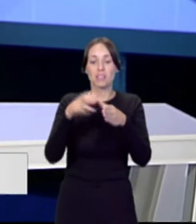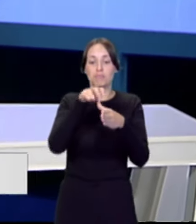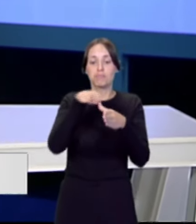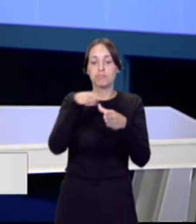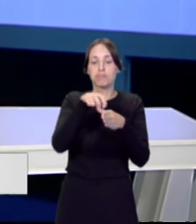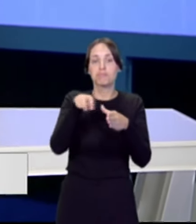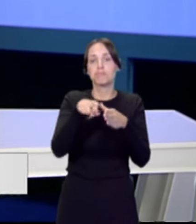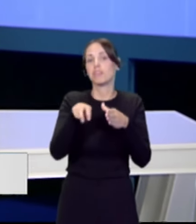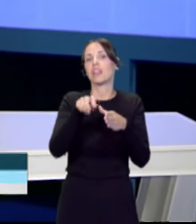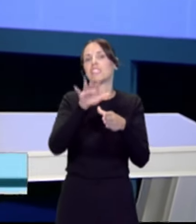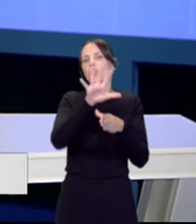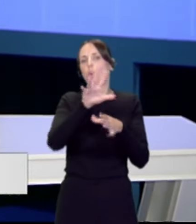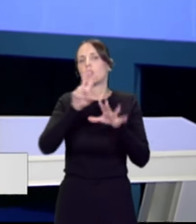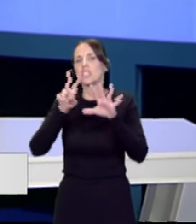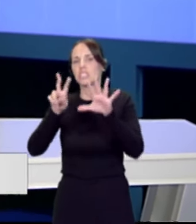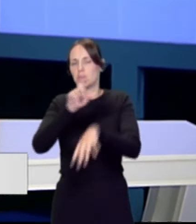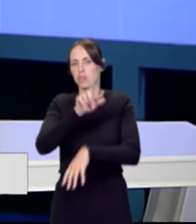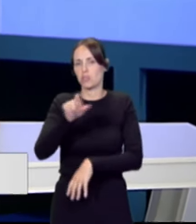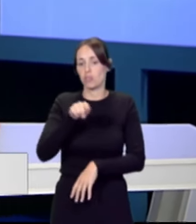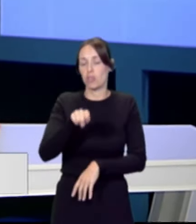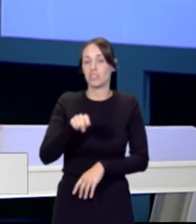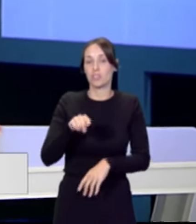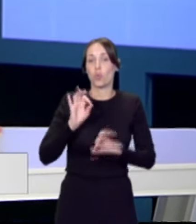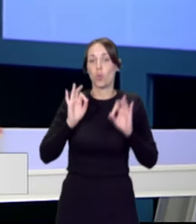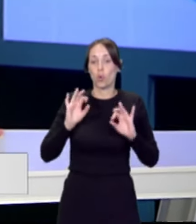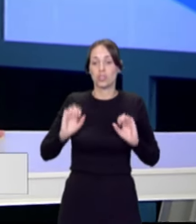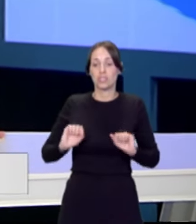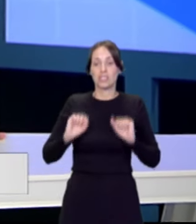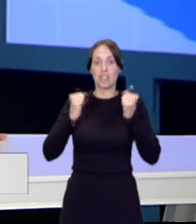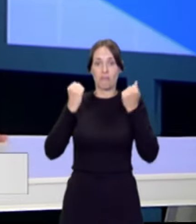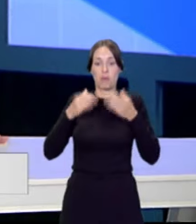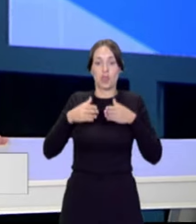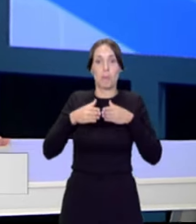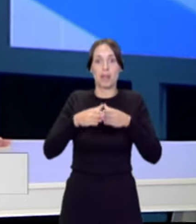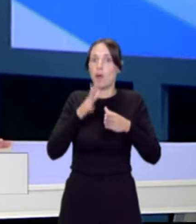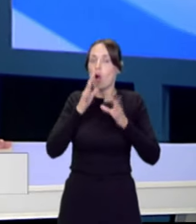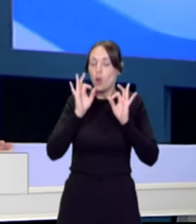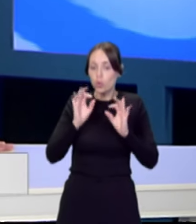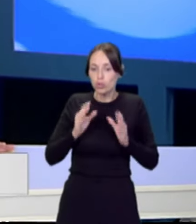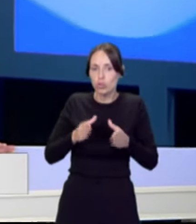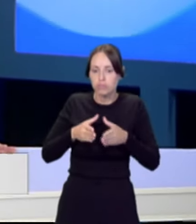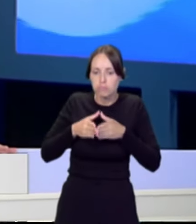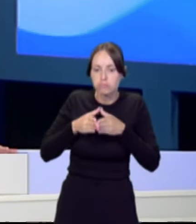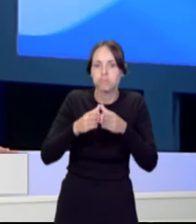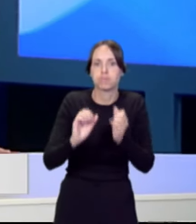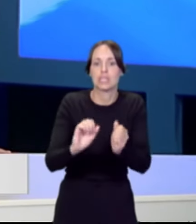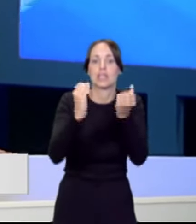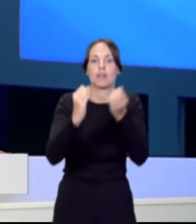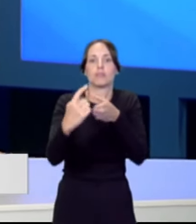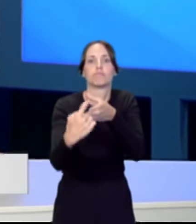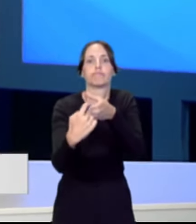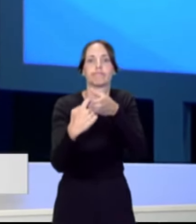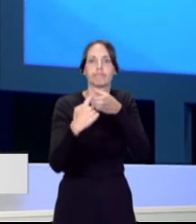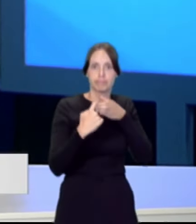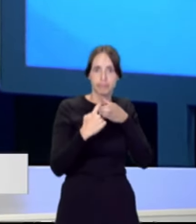57 personas. Salvamento Marítimo está ahora realizando el rescate para su posterior traslado hasta el